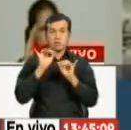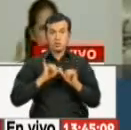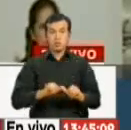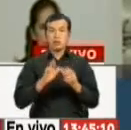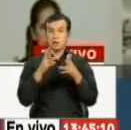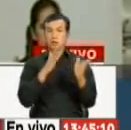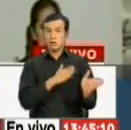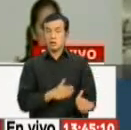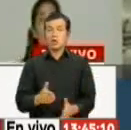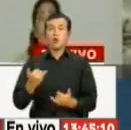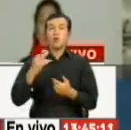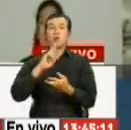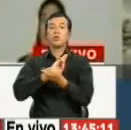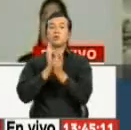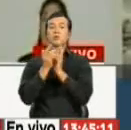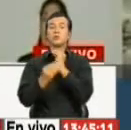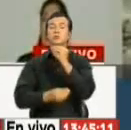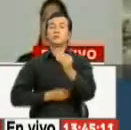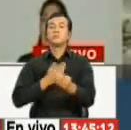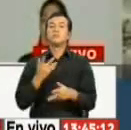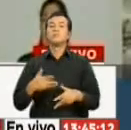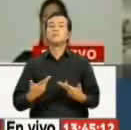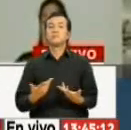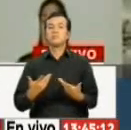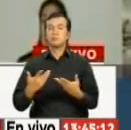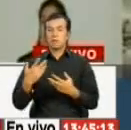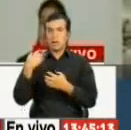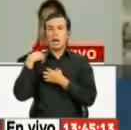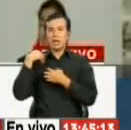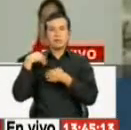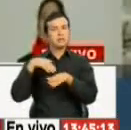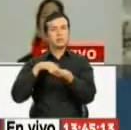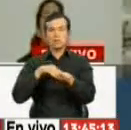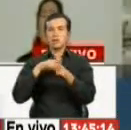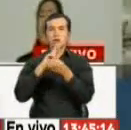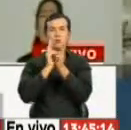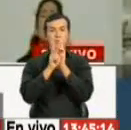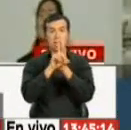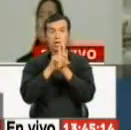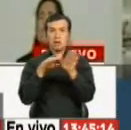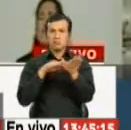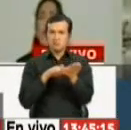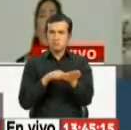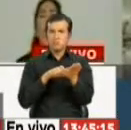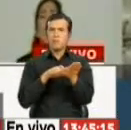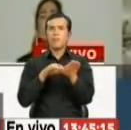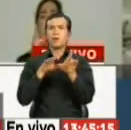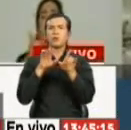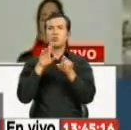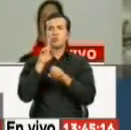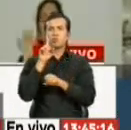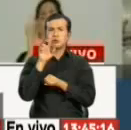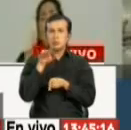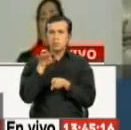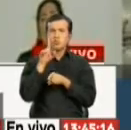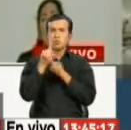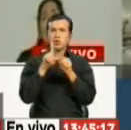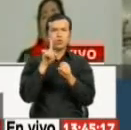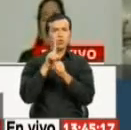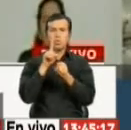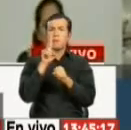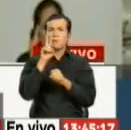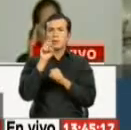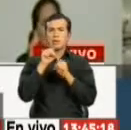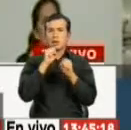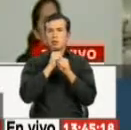que hemos hecho con esta reforma es garantizar no seis meses o un año sino que durante los próximos